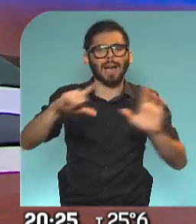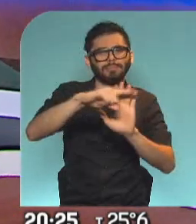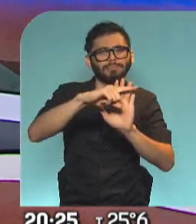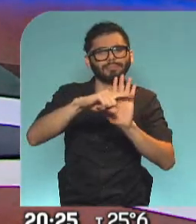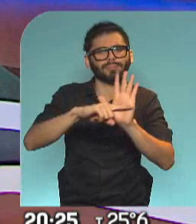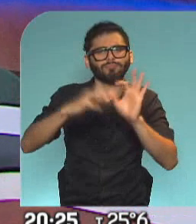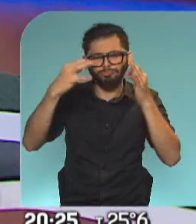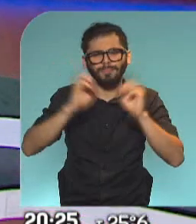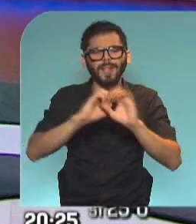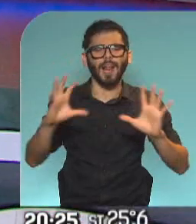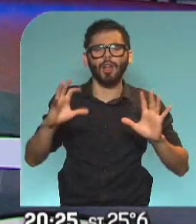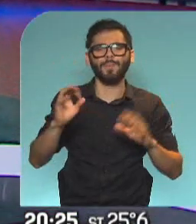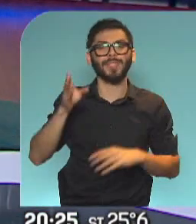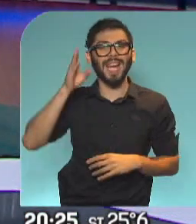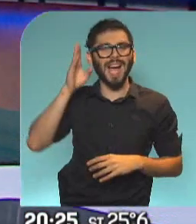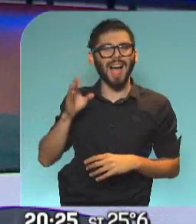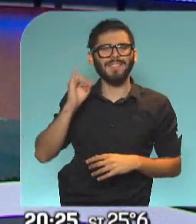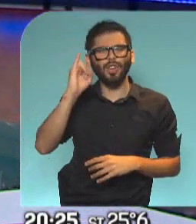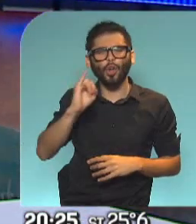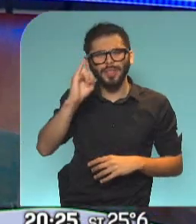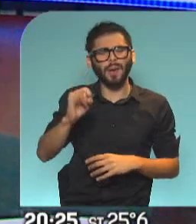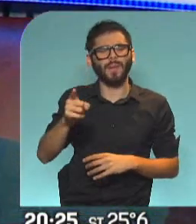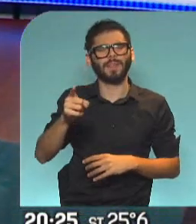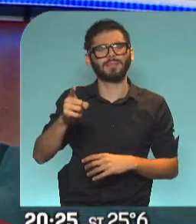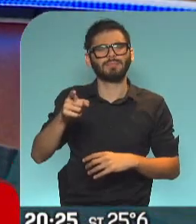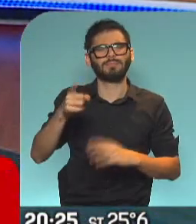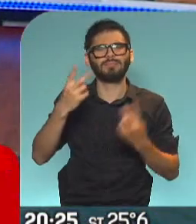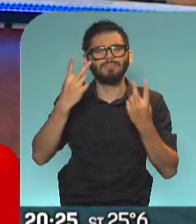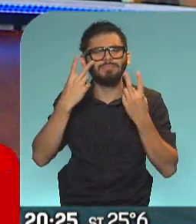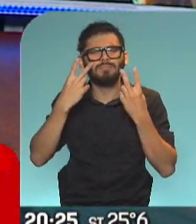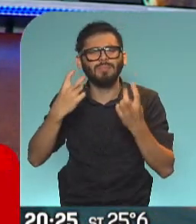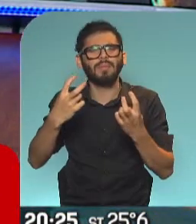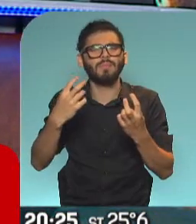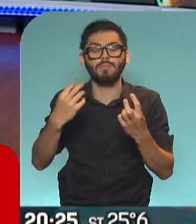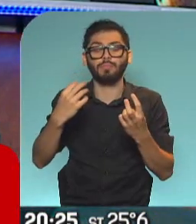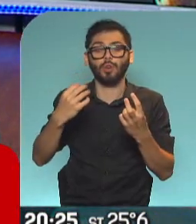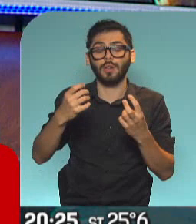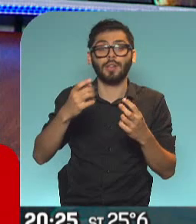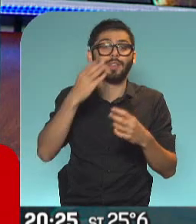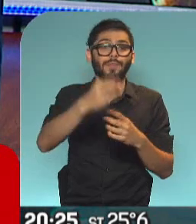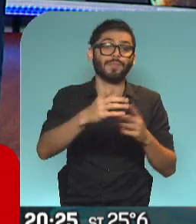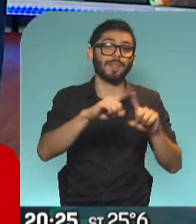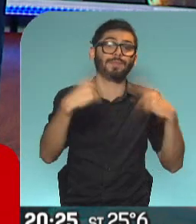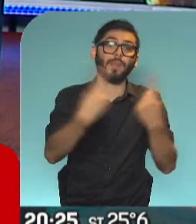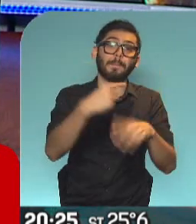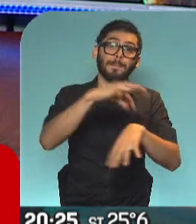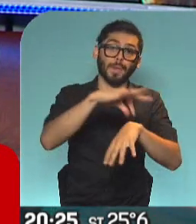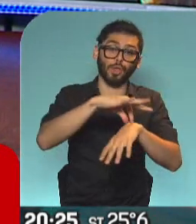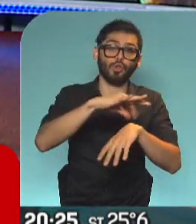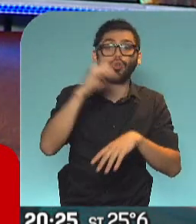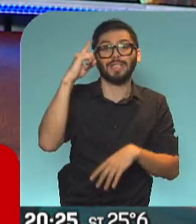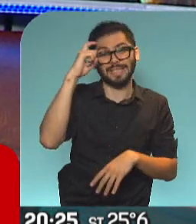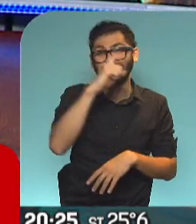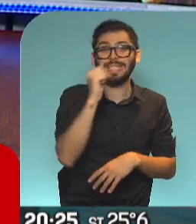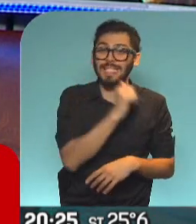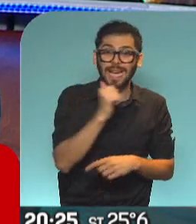Recién contaba Gaby que el allanamiento, por qué se había dado este allanamiento, la psiquiatra Agustina Kosachov, tanto en su consultorio como en su domicilio. ¿Qué